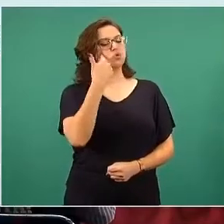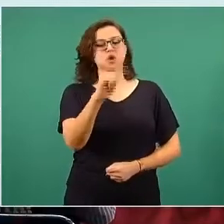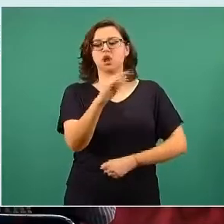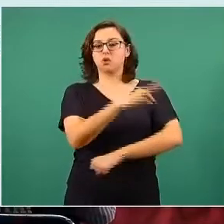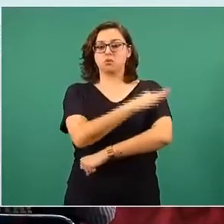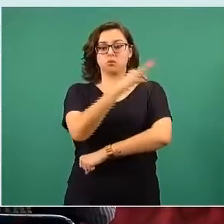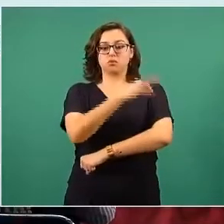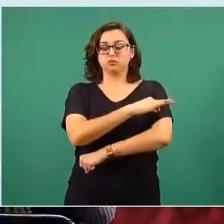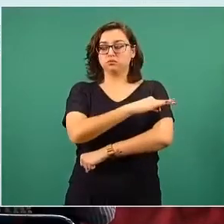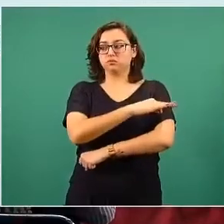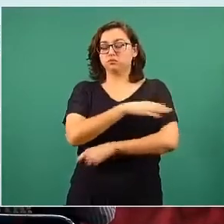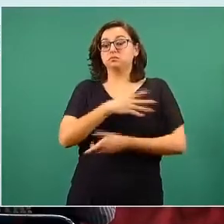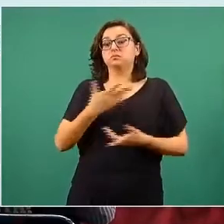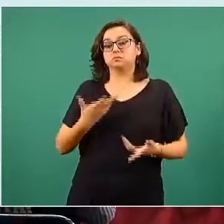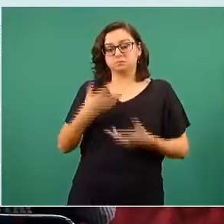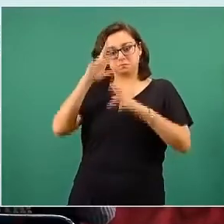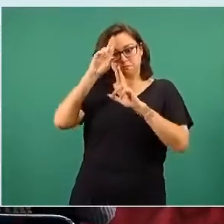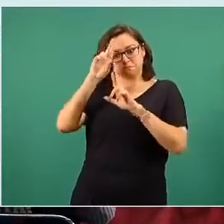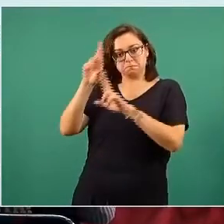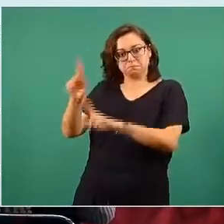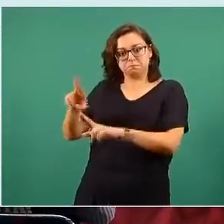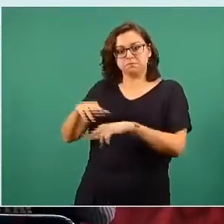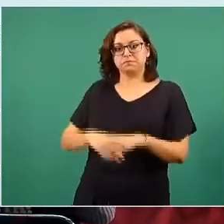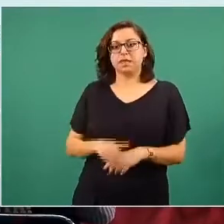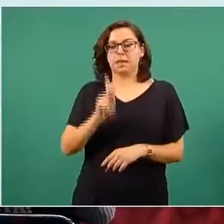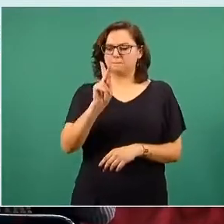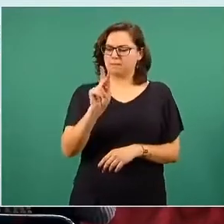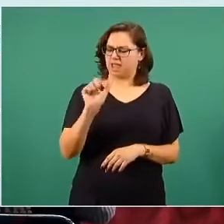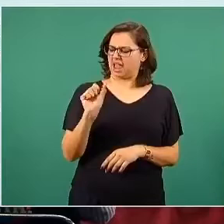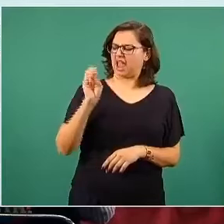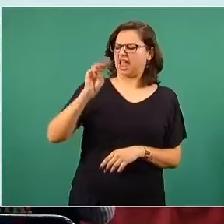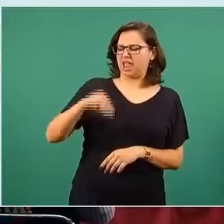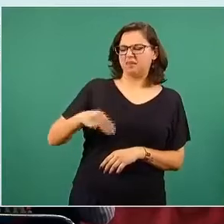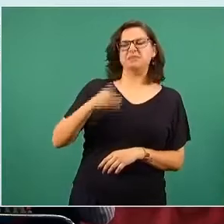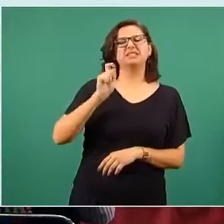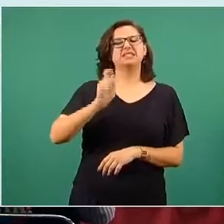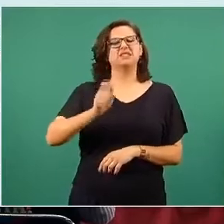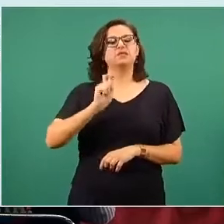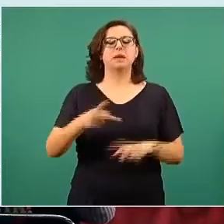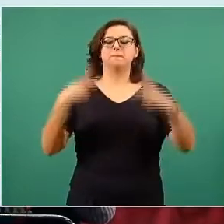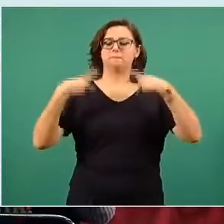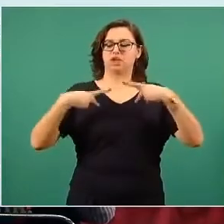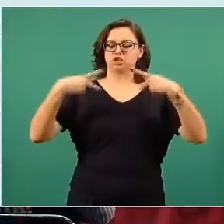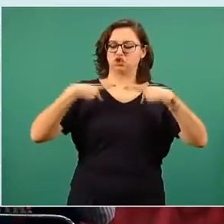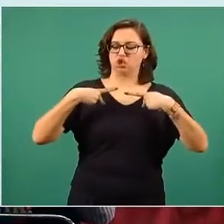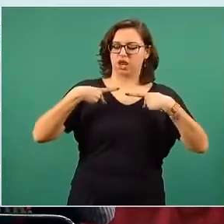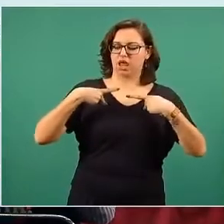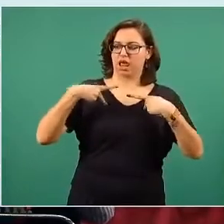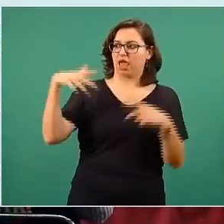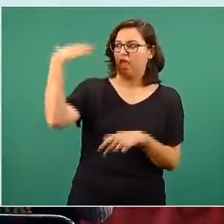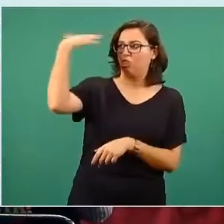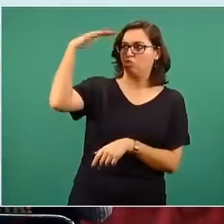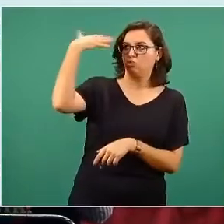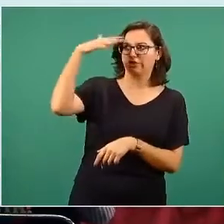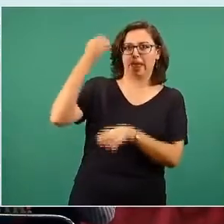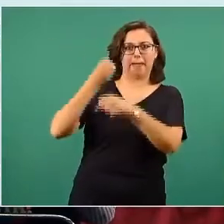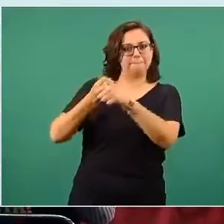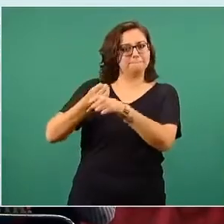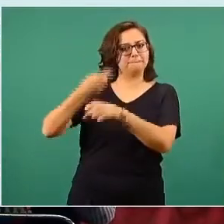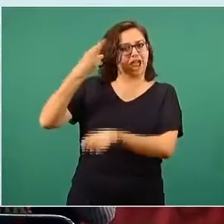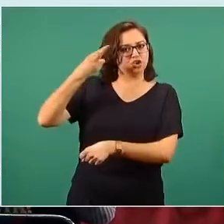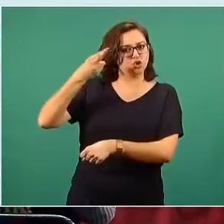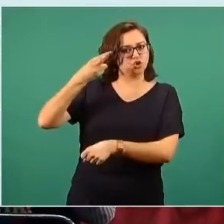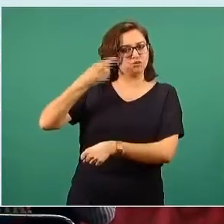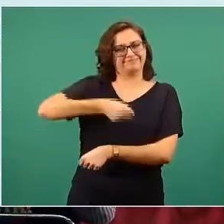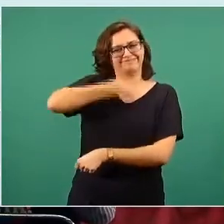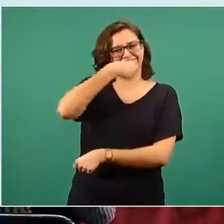vacunados. Cuando vean esto, PAM, quiere decir personas adultas mayores, para que todo el mundo al ver estas imágenes sepa de